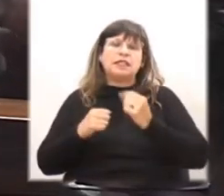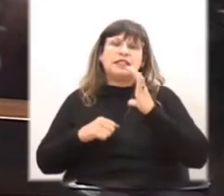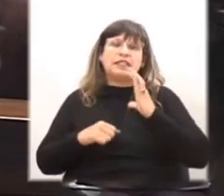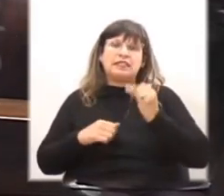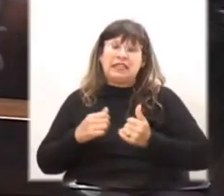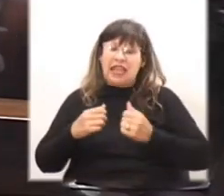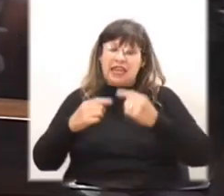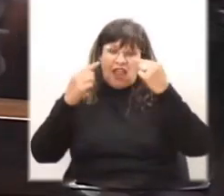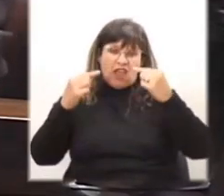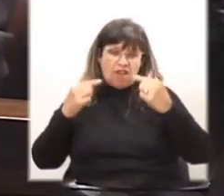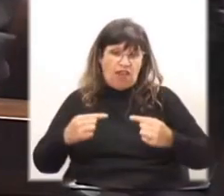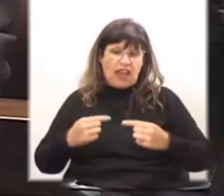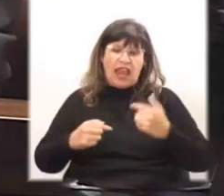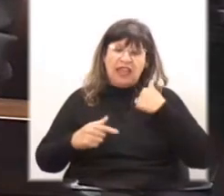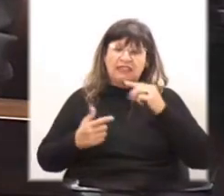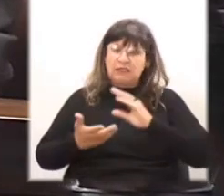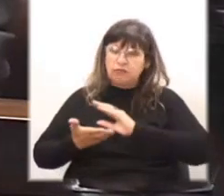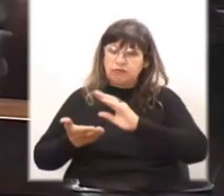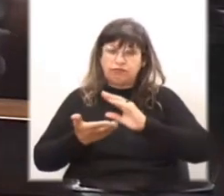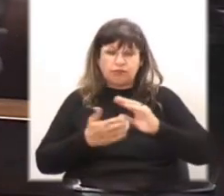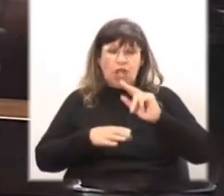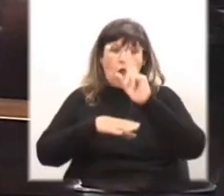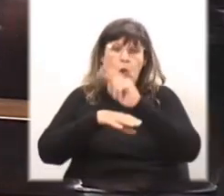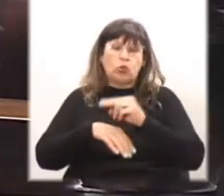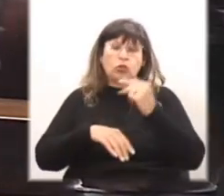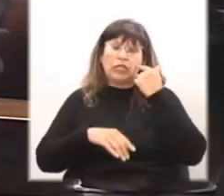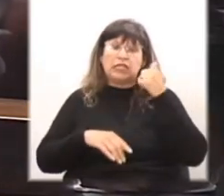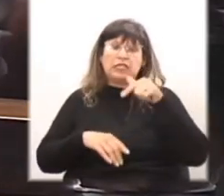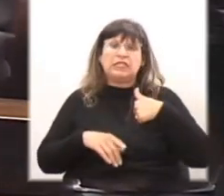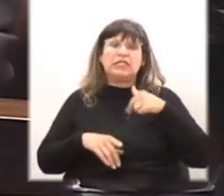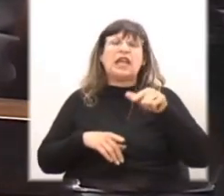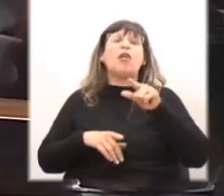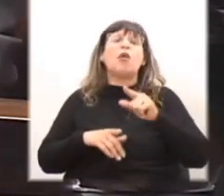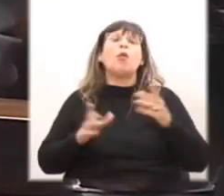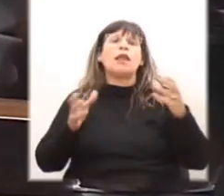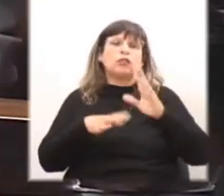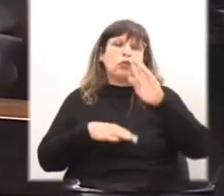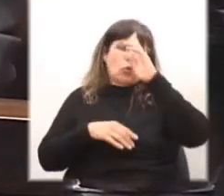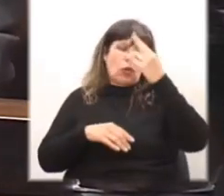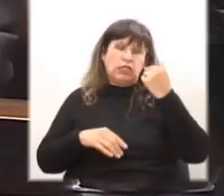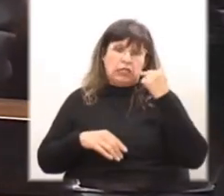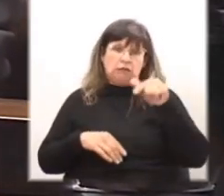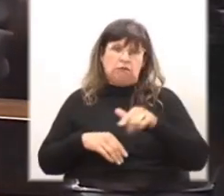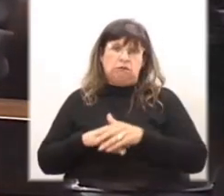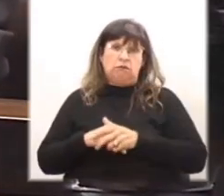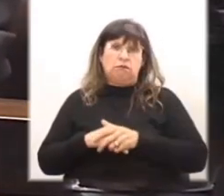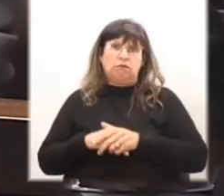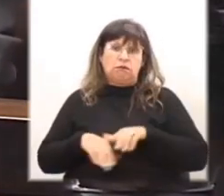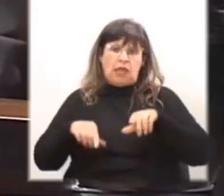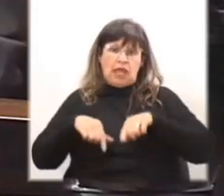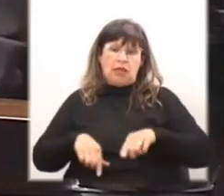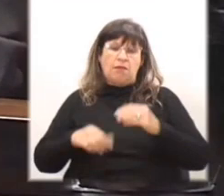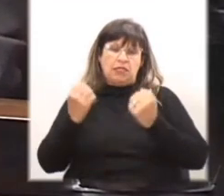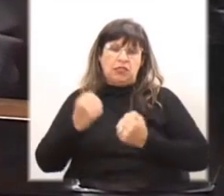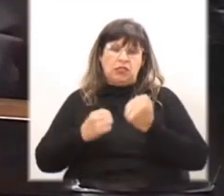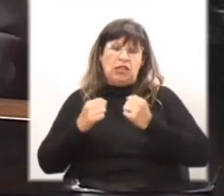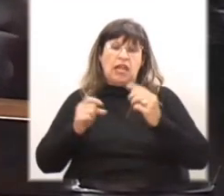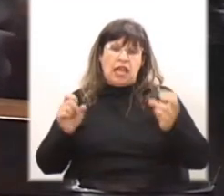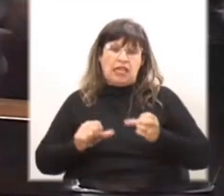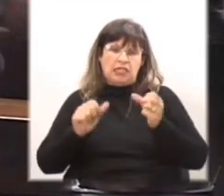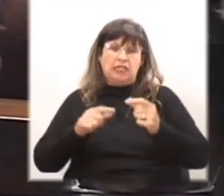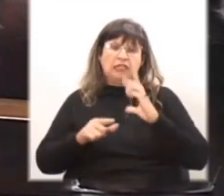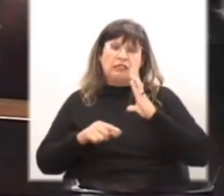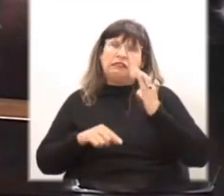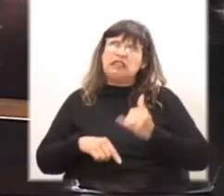de los montos utilizados por la delegación uruguaya en CTM? ¿El Ministerio de Economía ha realizado o